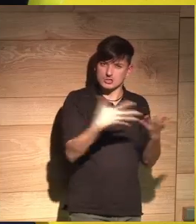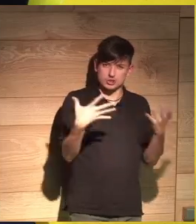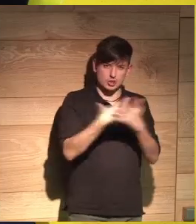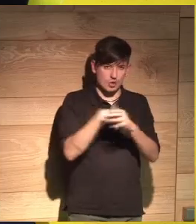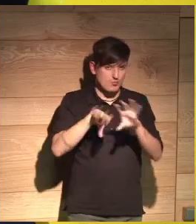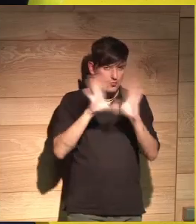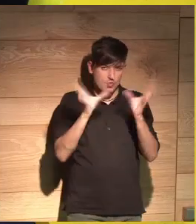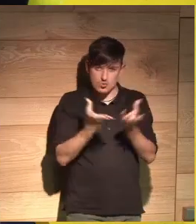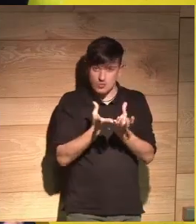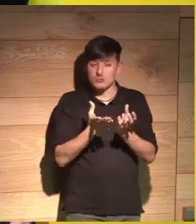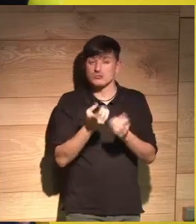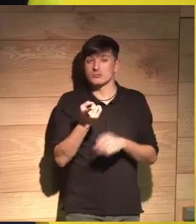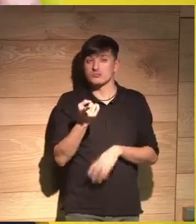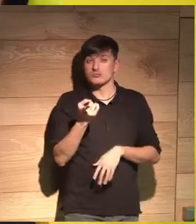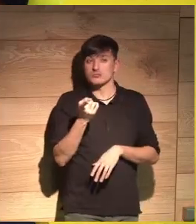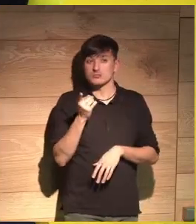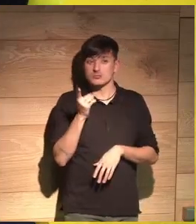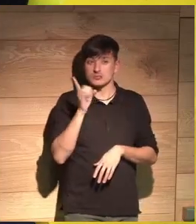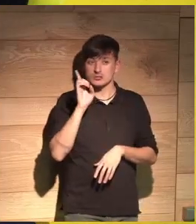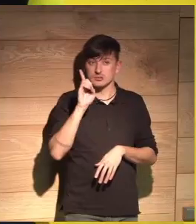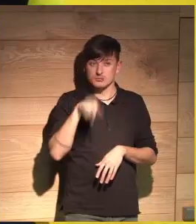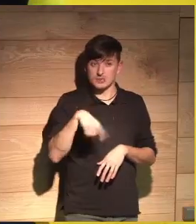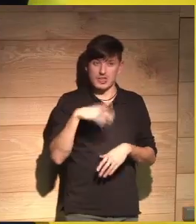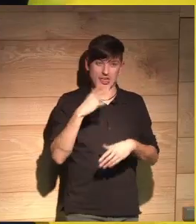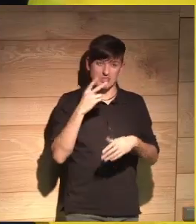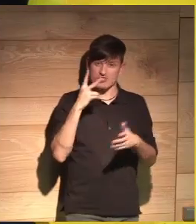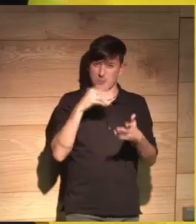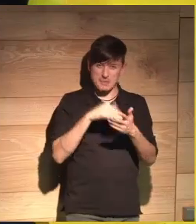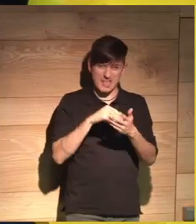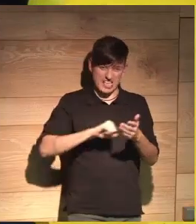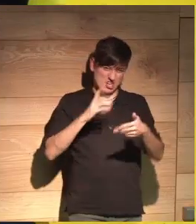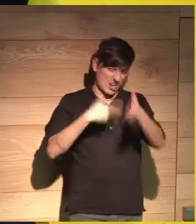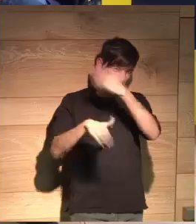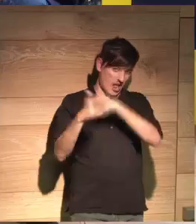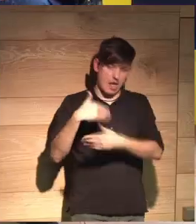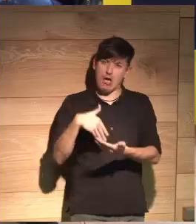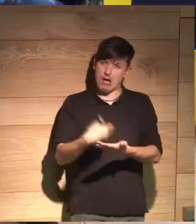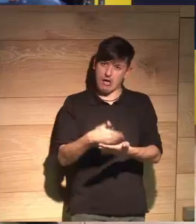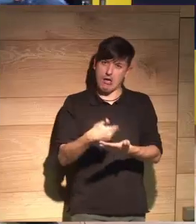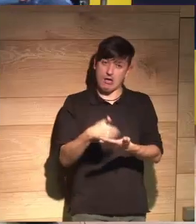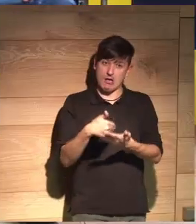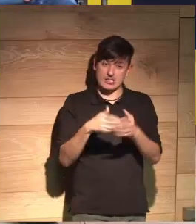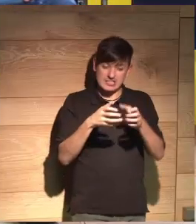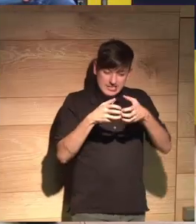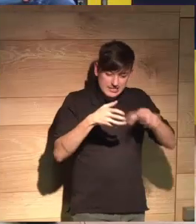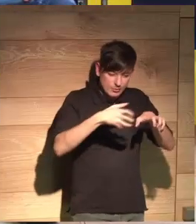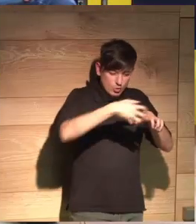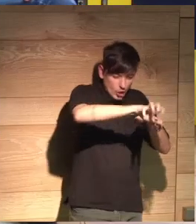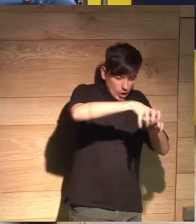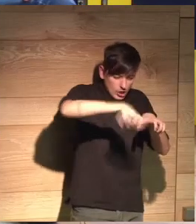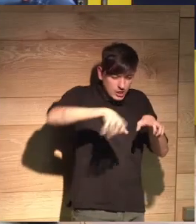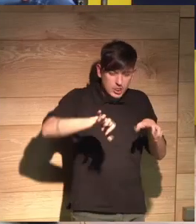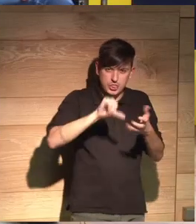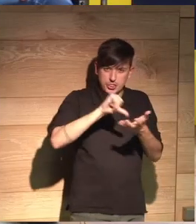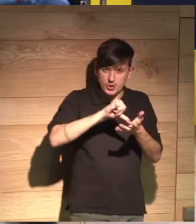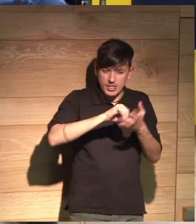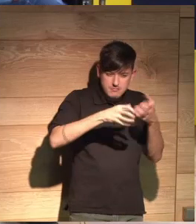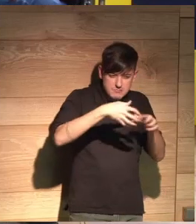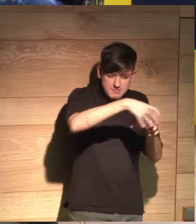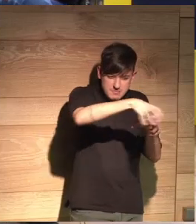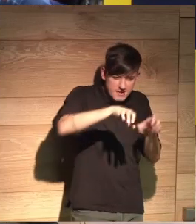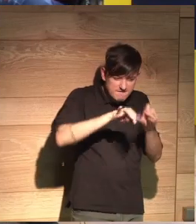en ese tiempo y también hace miles o 3000 años dicen en todos los países la distribución de las ciudades la talla